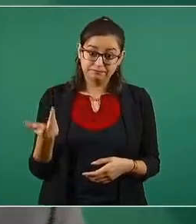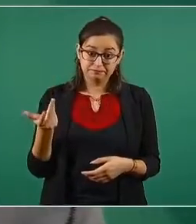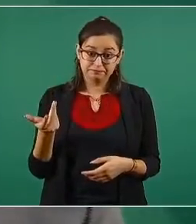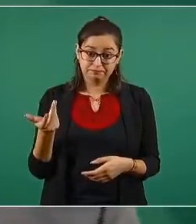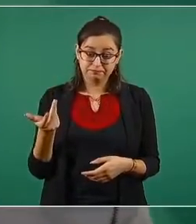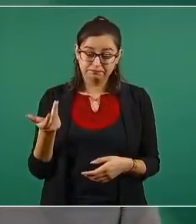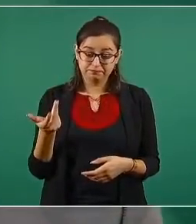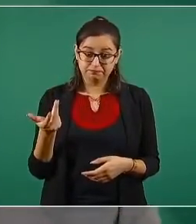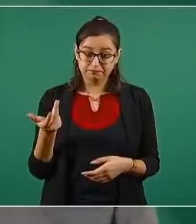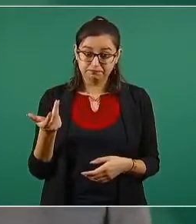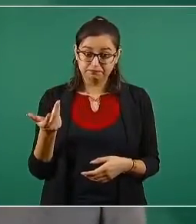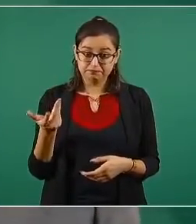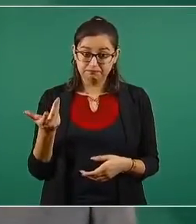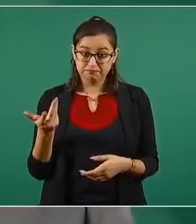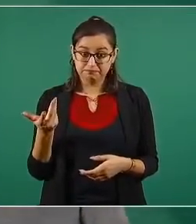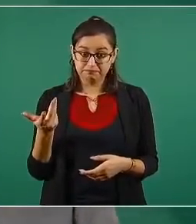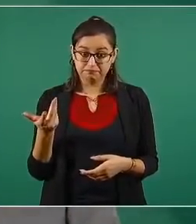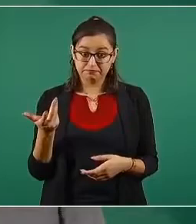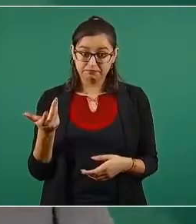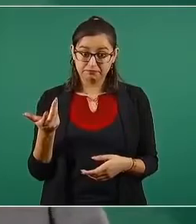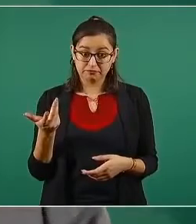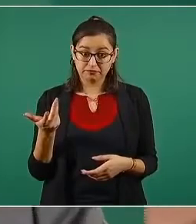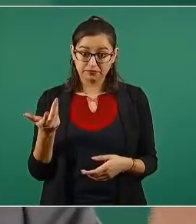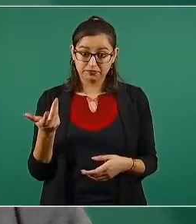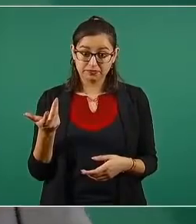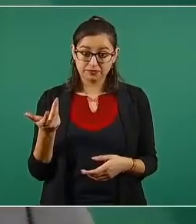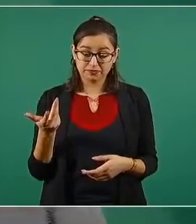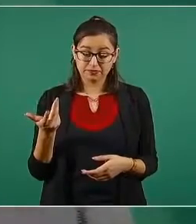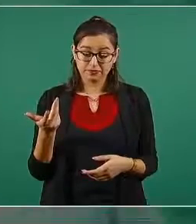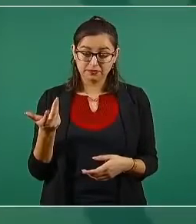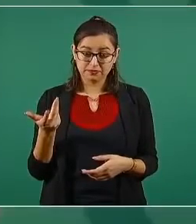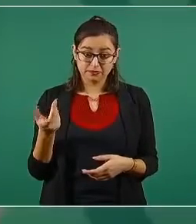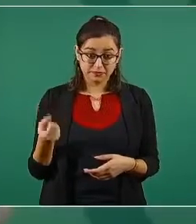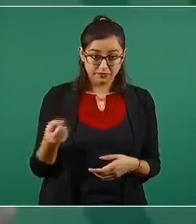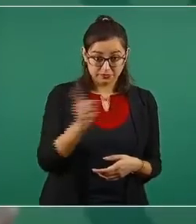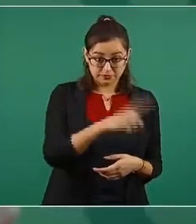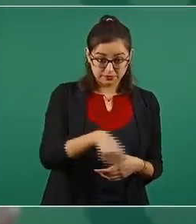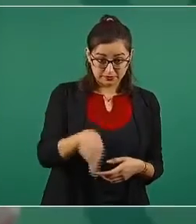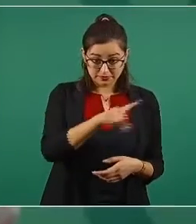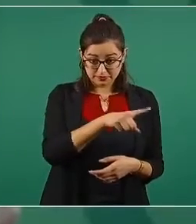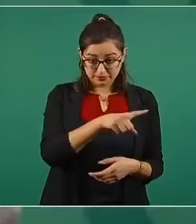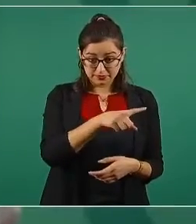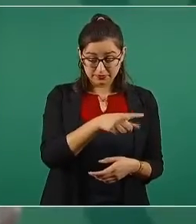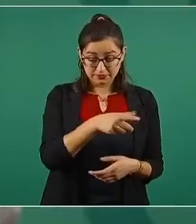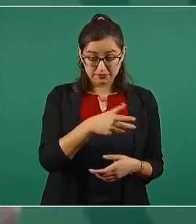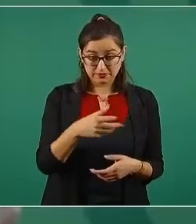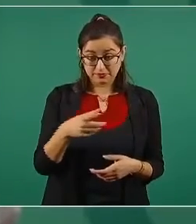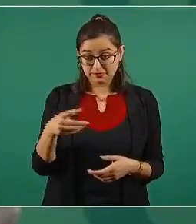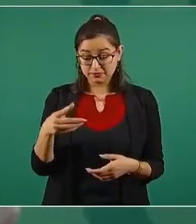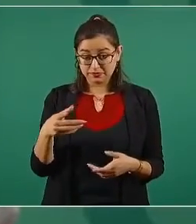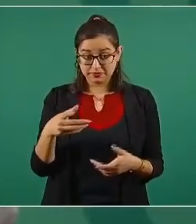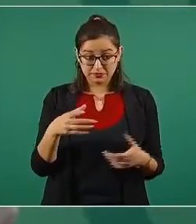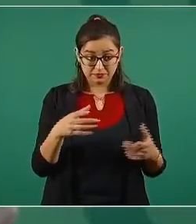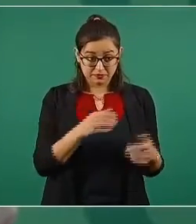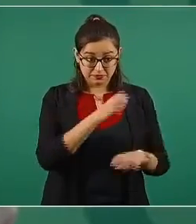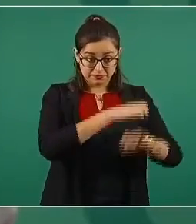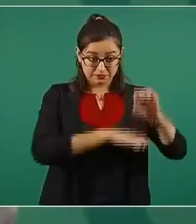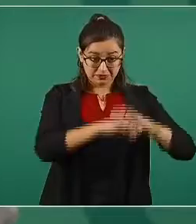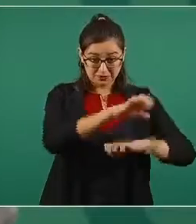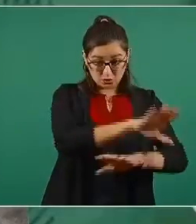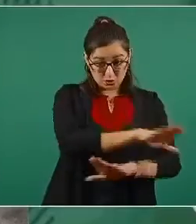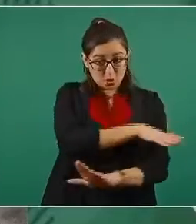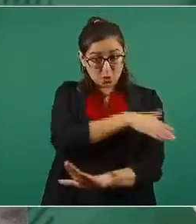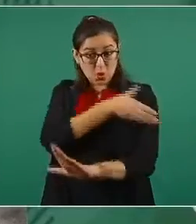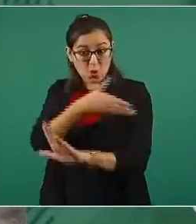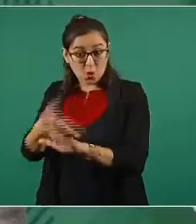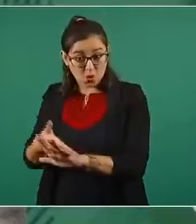algo que perjudique al sector público, se va